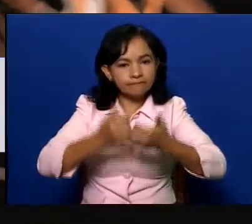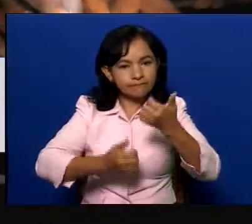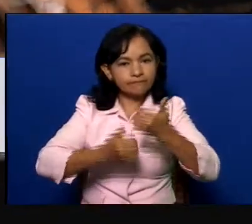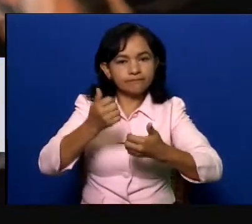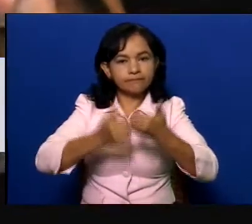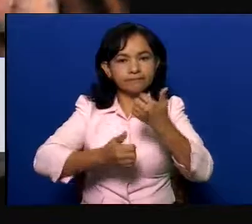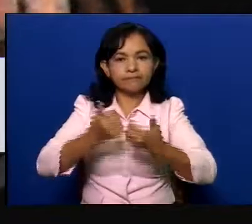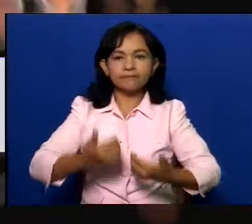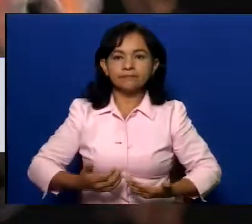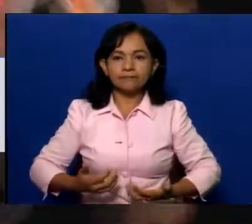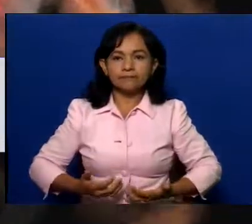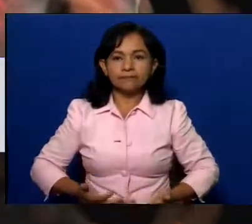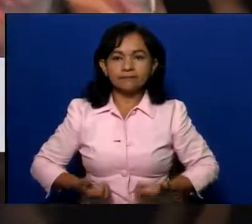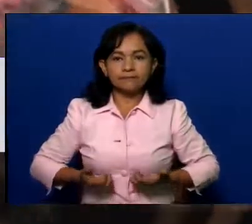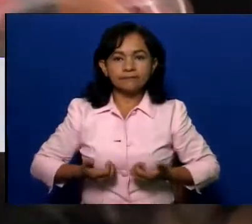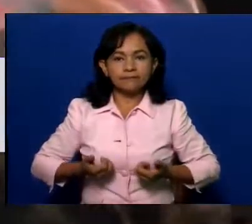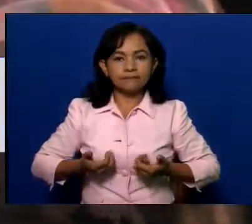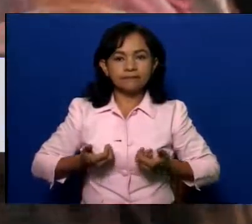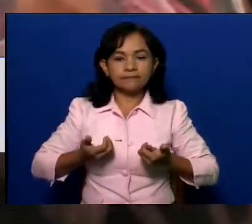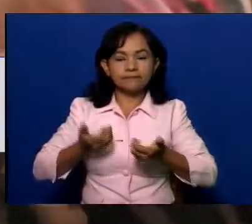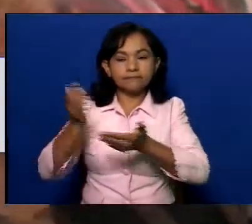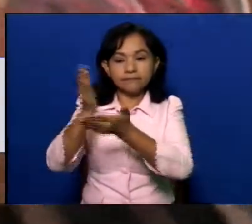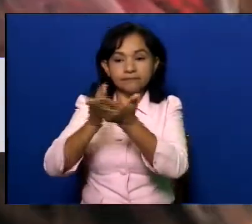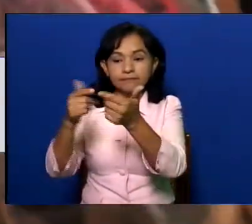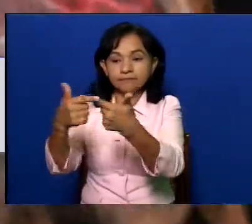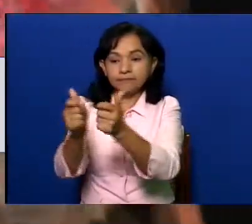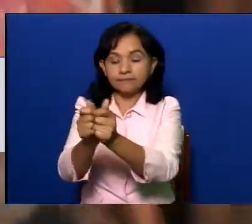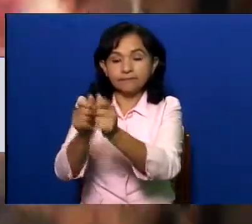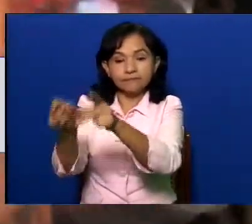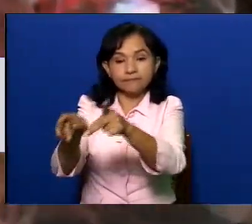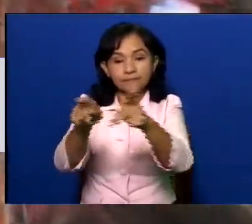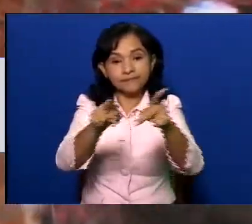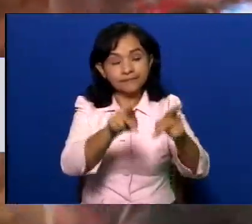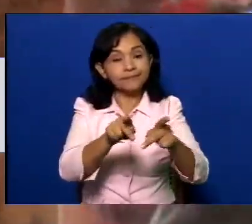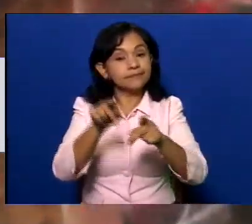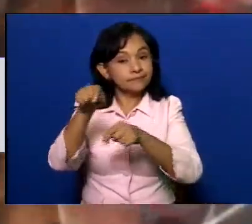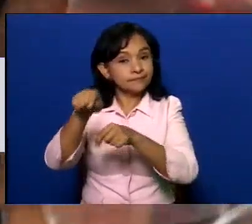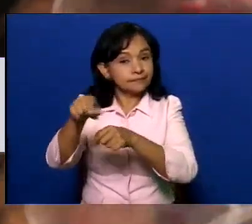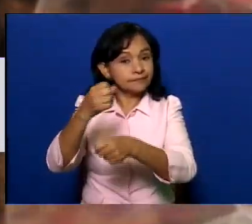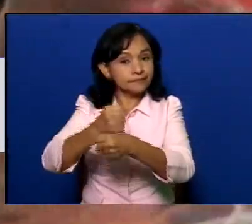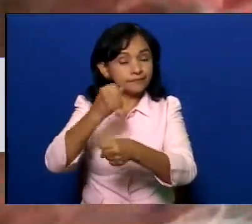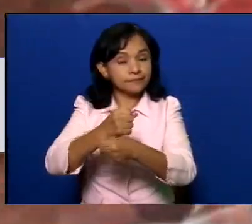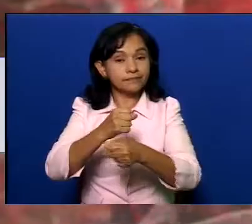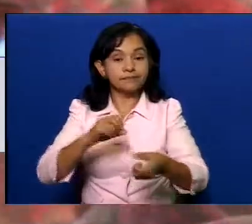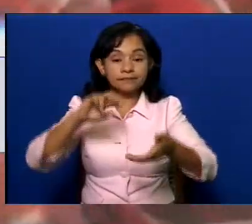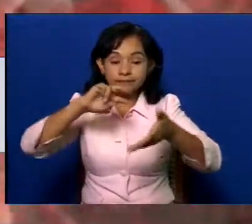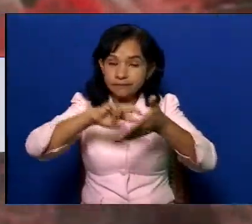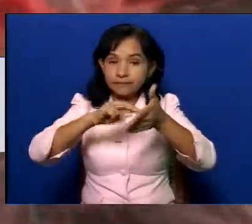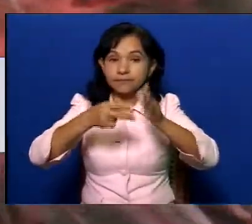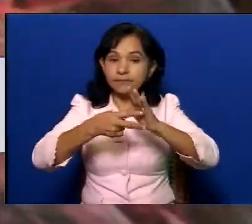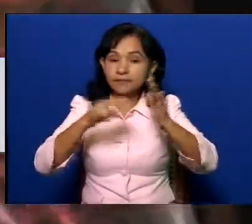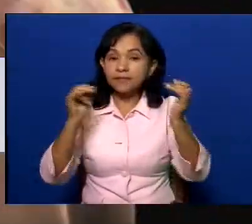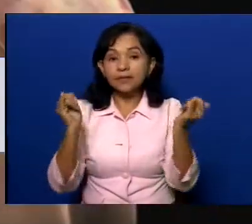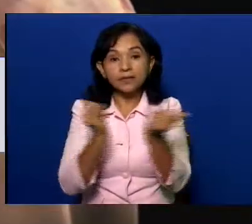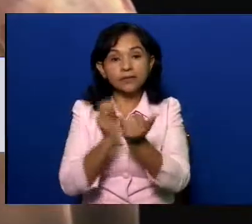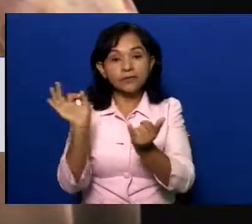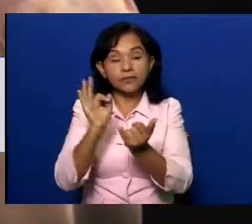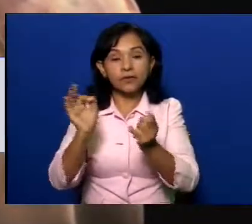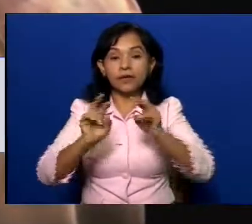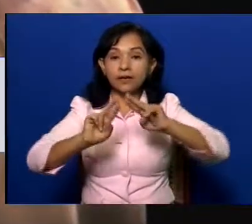algunos tipos de cáncer en algunas poblaciones específicamente. Y en ese sentido, pues también el